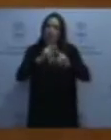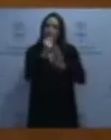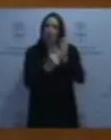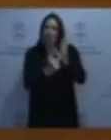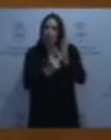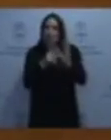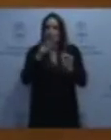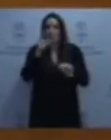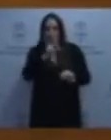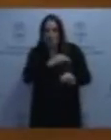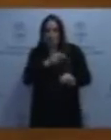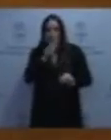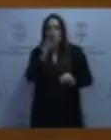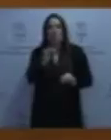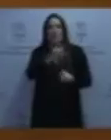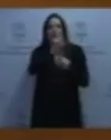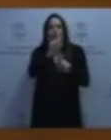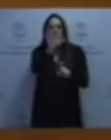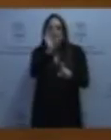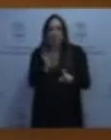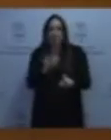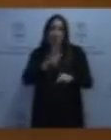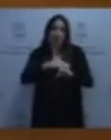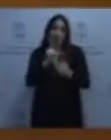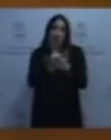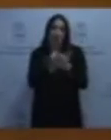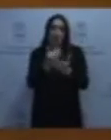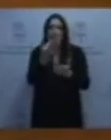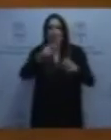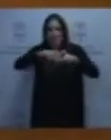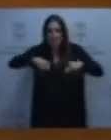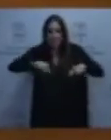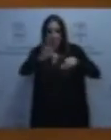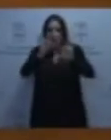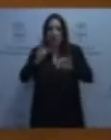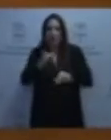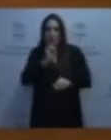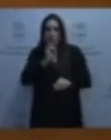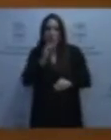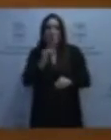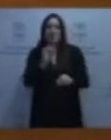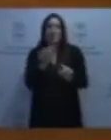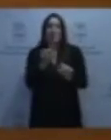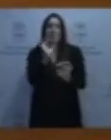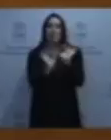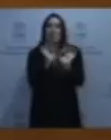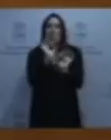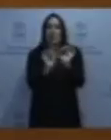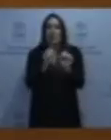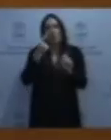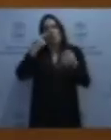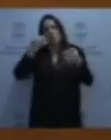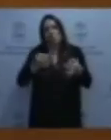la selección de las preguntas para confeccionar la prueba, la selección del tribunal, evidentemente, ponderar objetivamente la valoración de